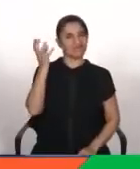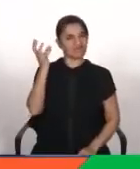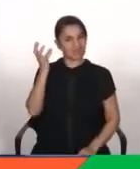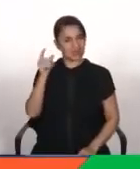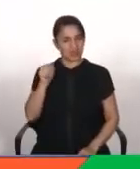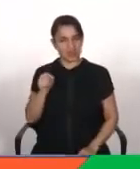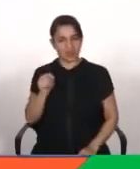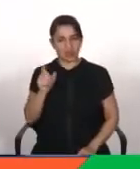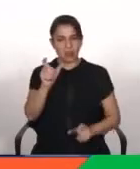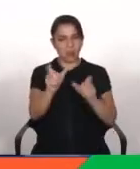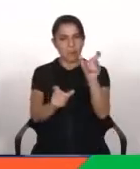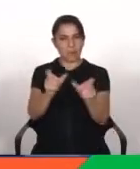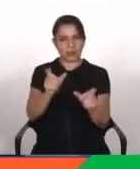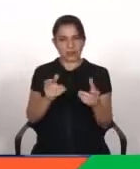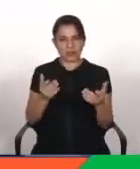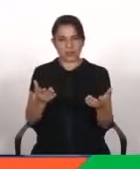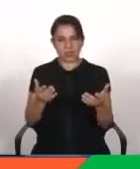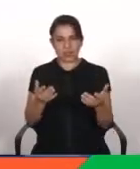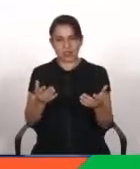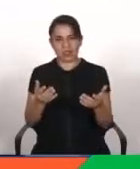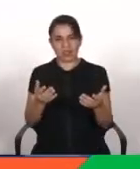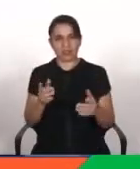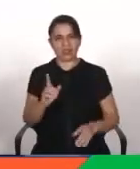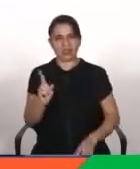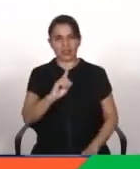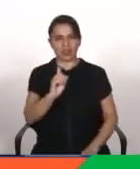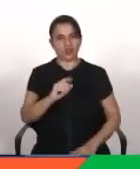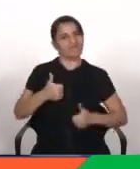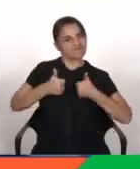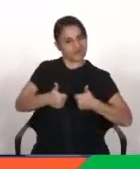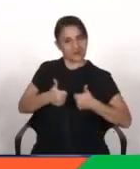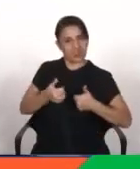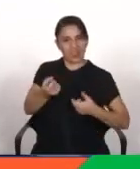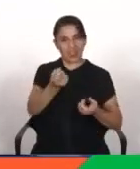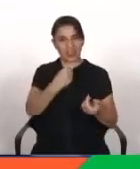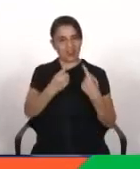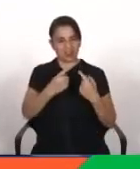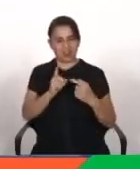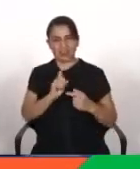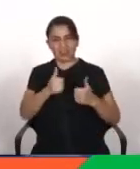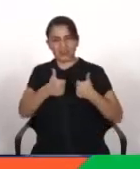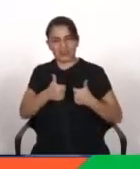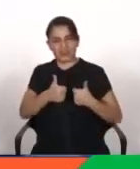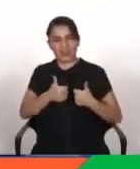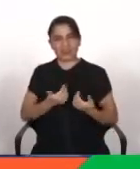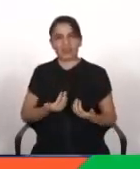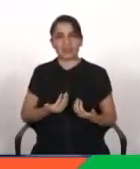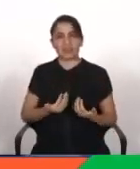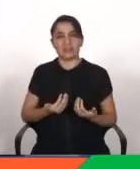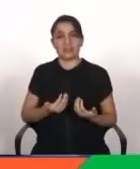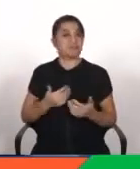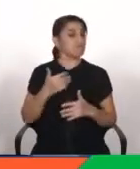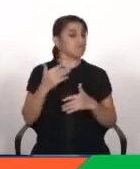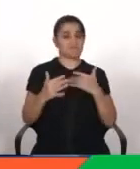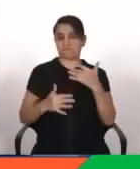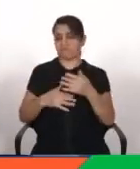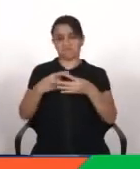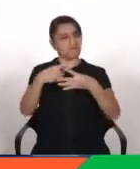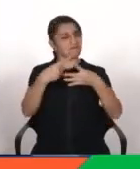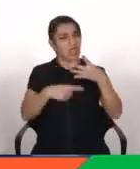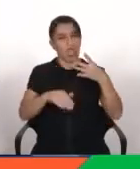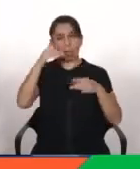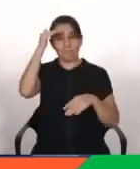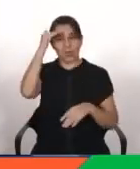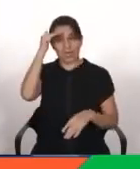está diciendo algo que no es apropiado. Y así muchas experiencias